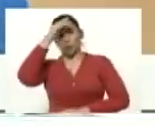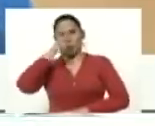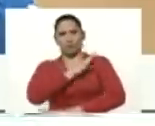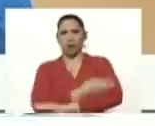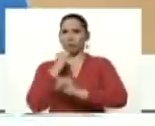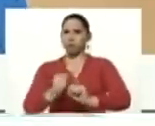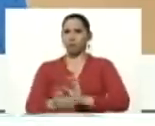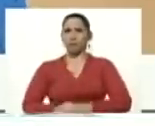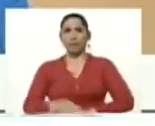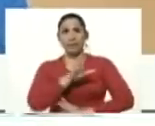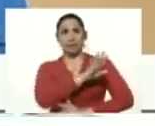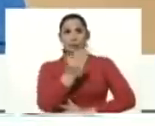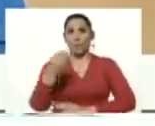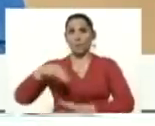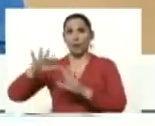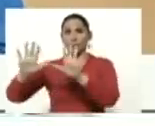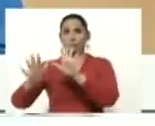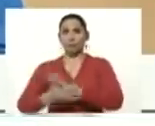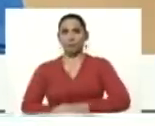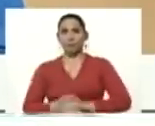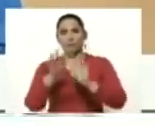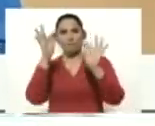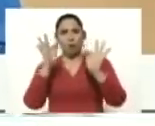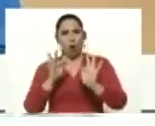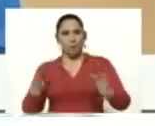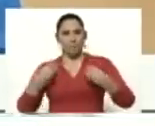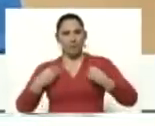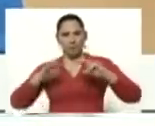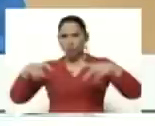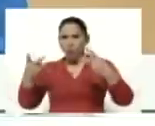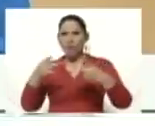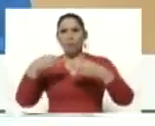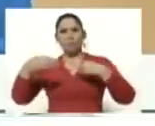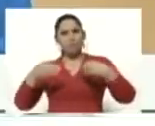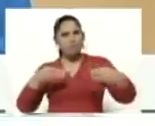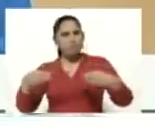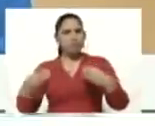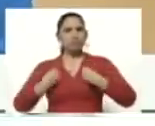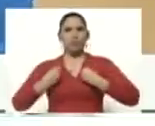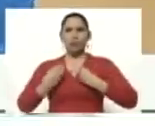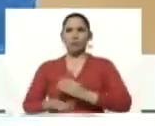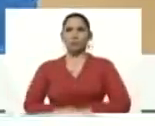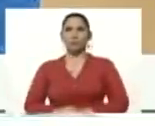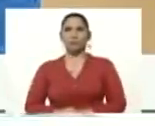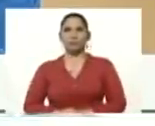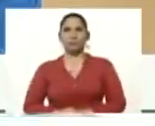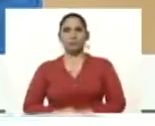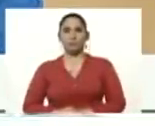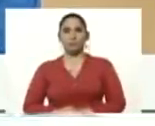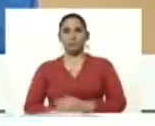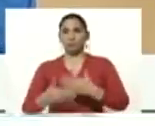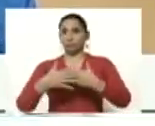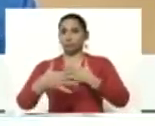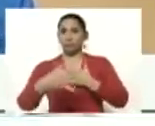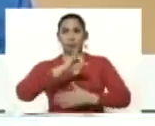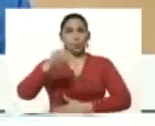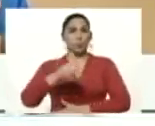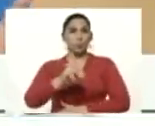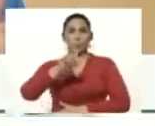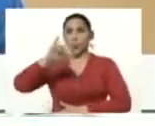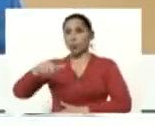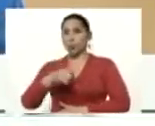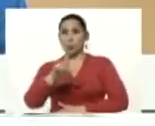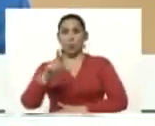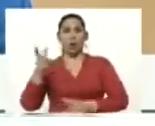radical. 5 más 10, una forma de vida, un modo de vida. De aquí en adelante, junio, julio,